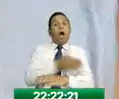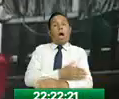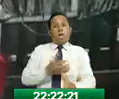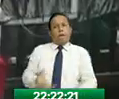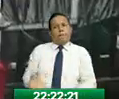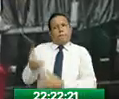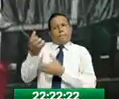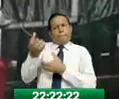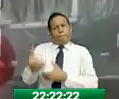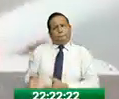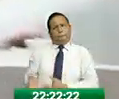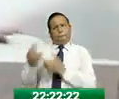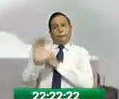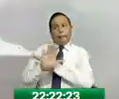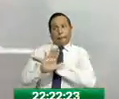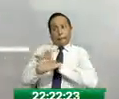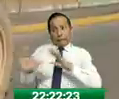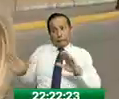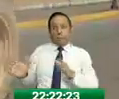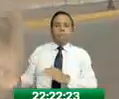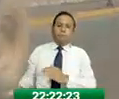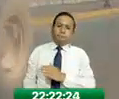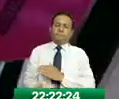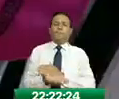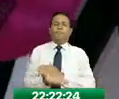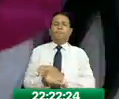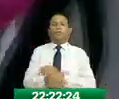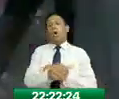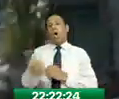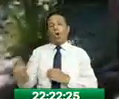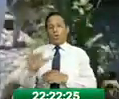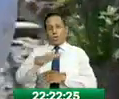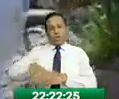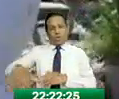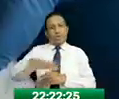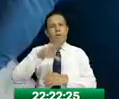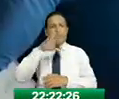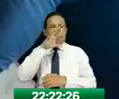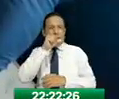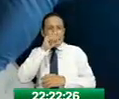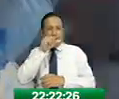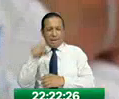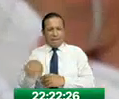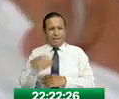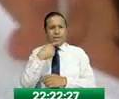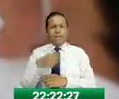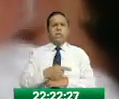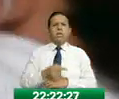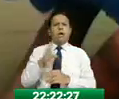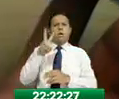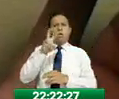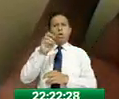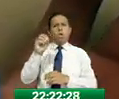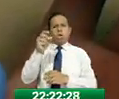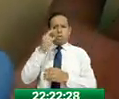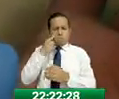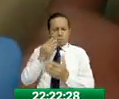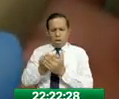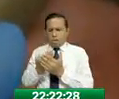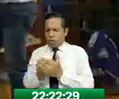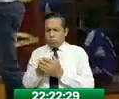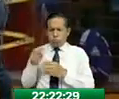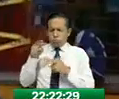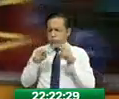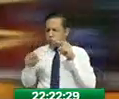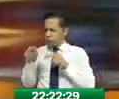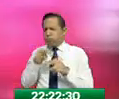desinfectar. En Naranjal, luego de analizar una muestra de 2.200 pruebas inmunológicas, se determinó que el